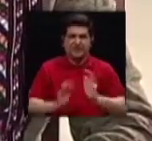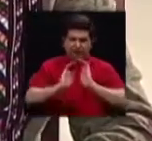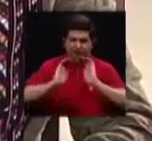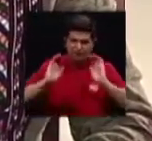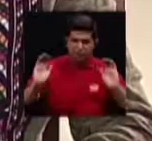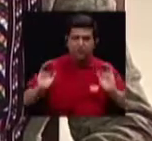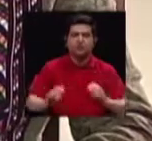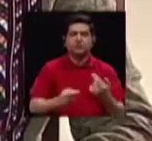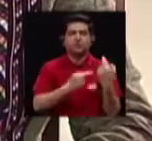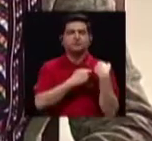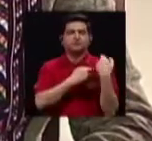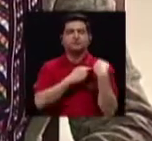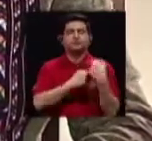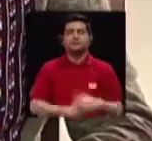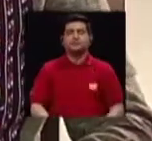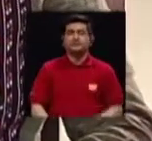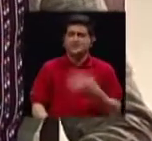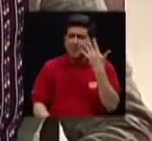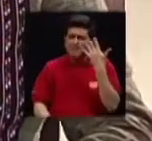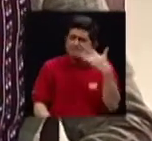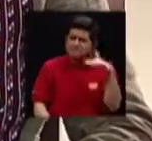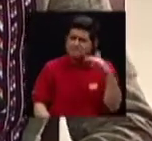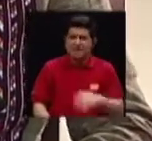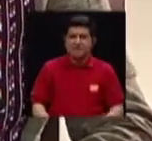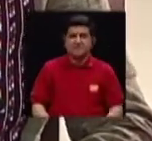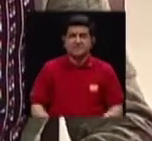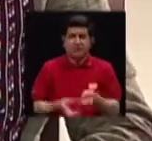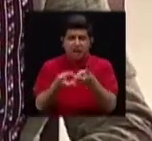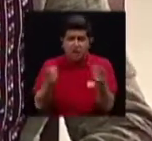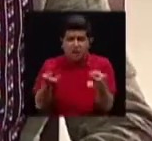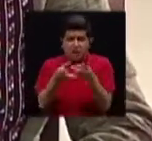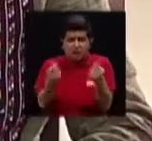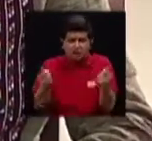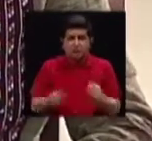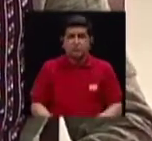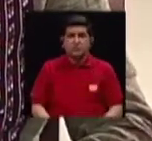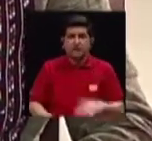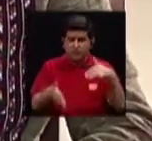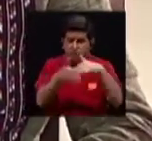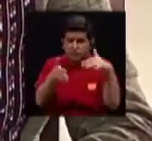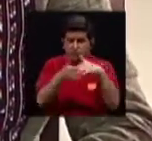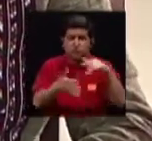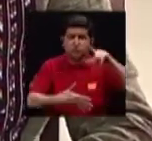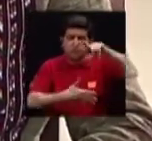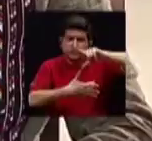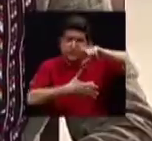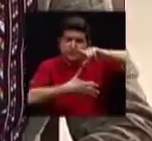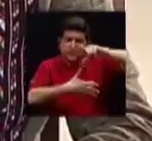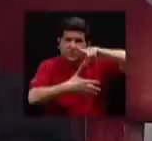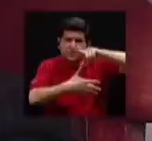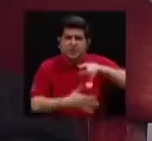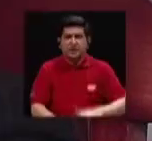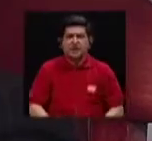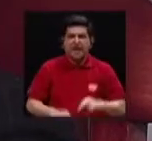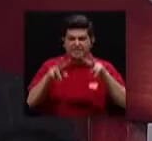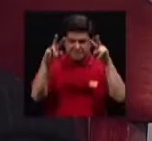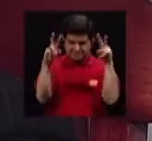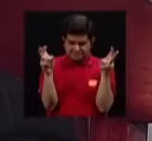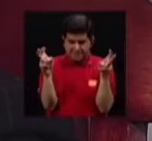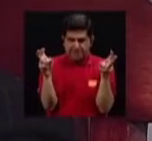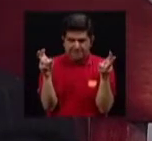niñas. Y pareciera que por los resultados que se hacen en los estudios en América Latina, el tema